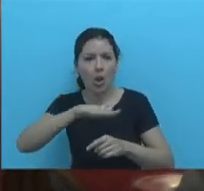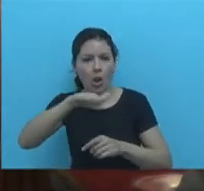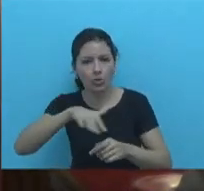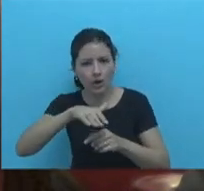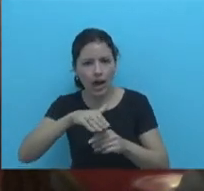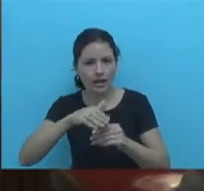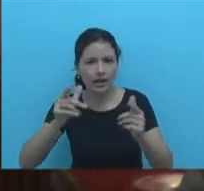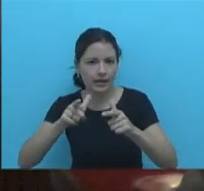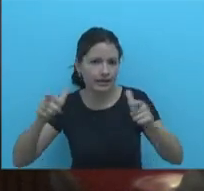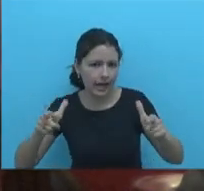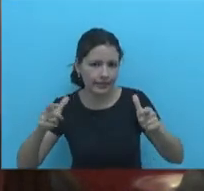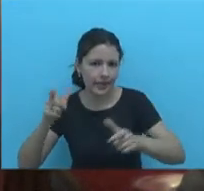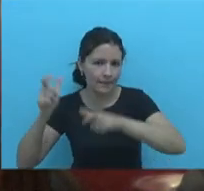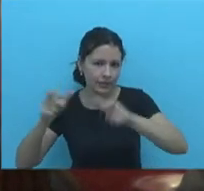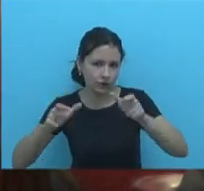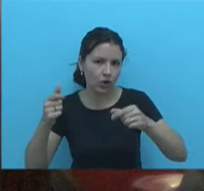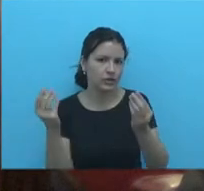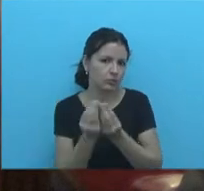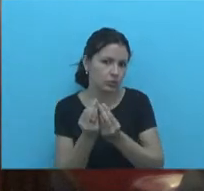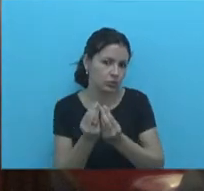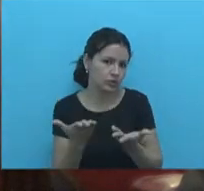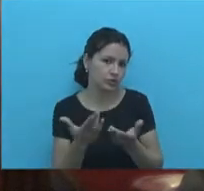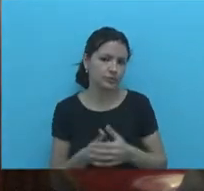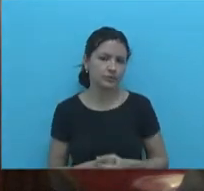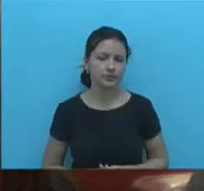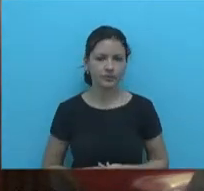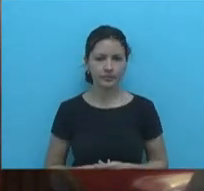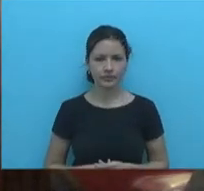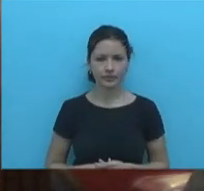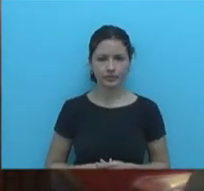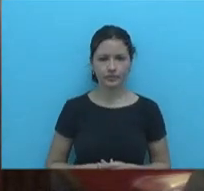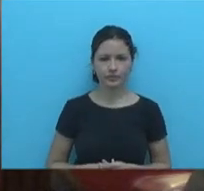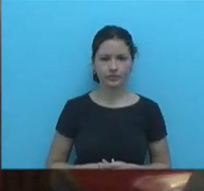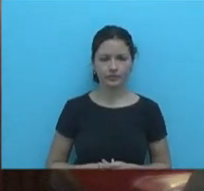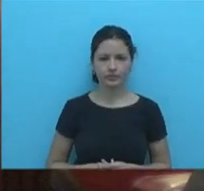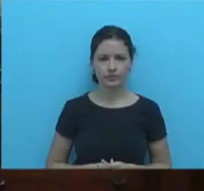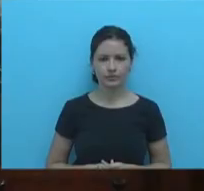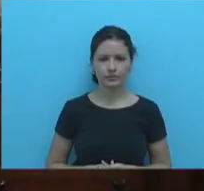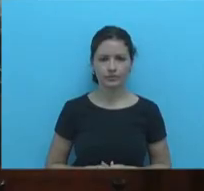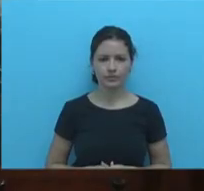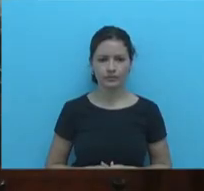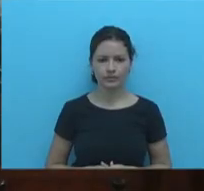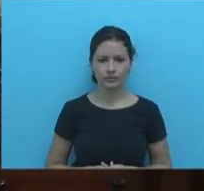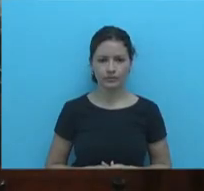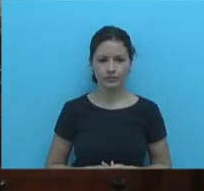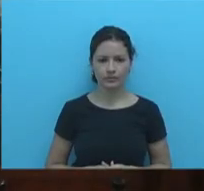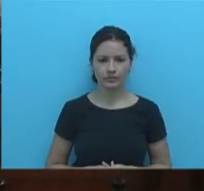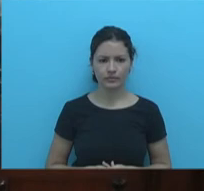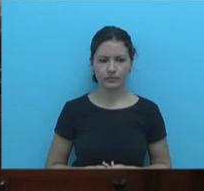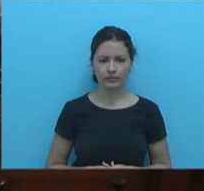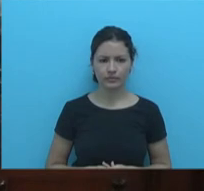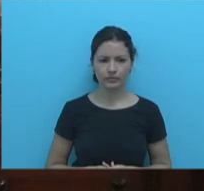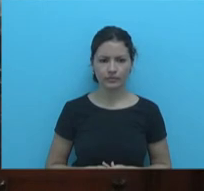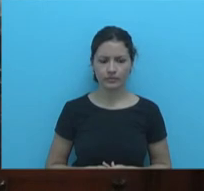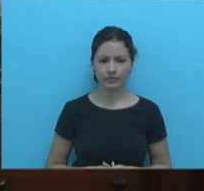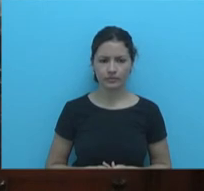a ese número de participantes. Tenemos que entender que la ley normalmente es el marco y lo que obliga. Todo lo